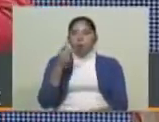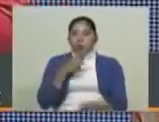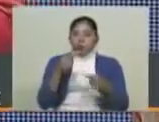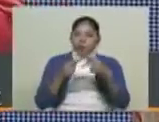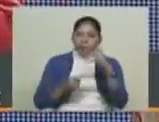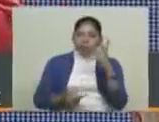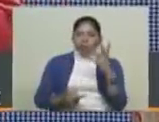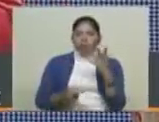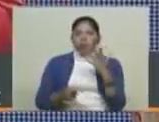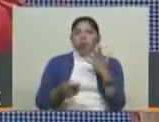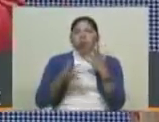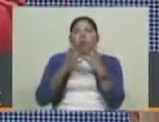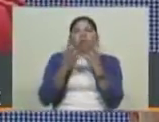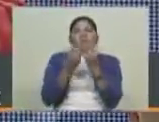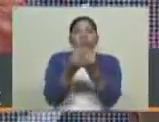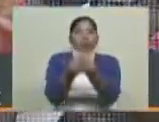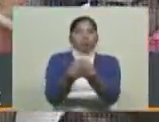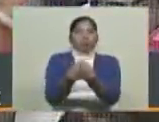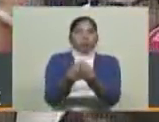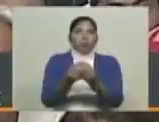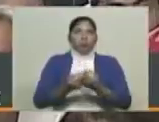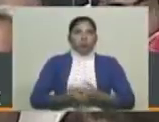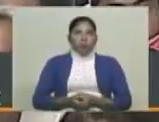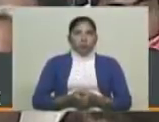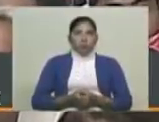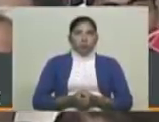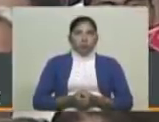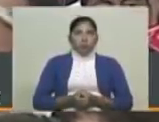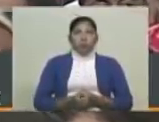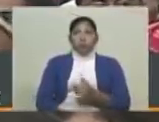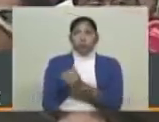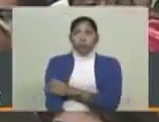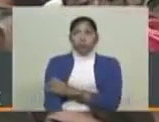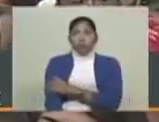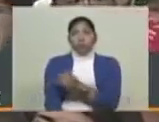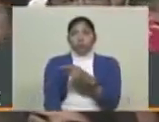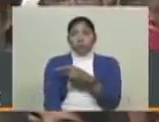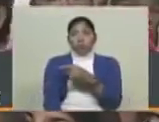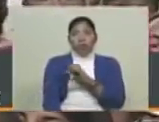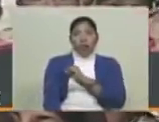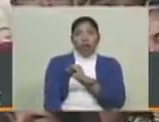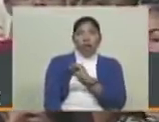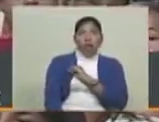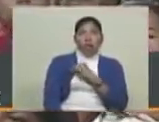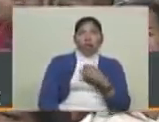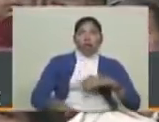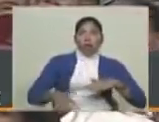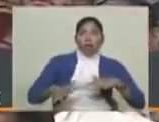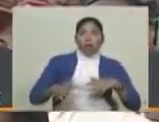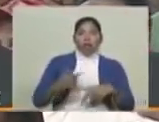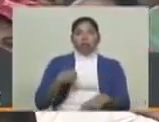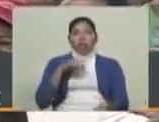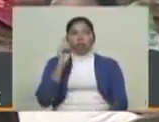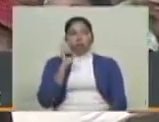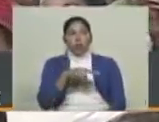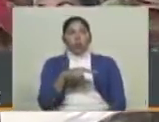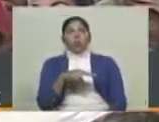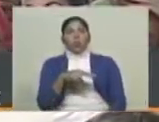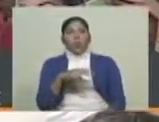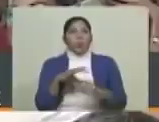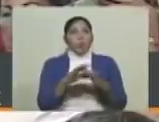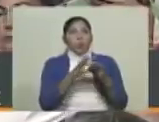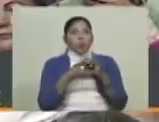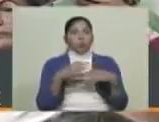PSV, juntos. No hay nada que aterre más a la oligarquía de Venezuela o del mundo que cuando ven los movimientos de izquierda